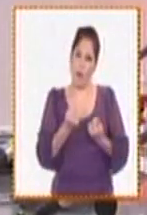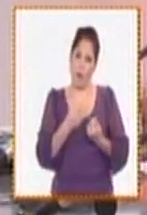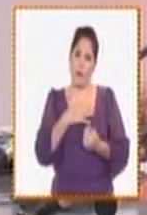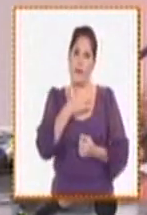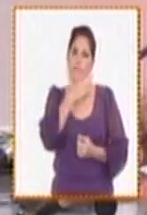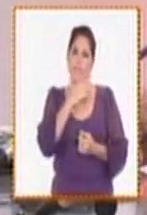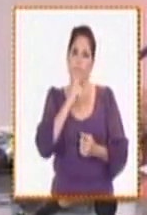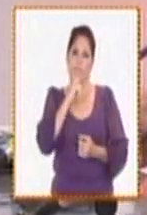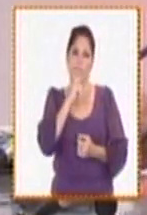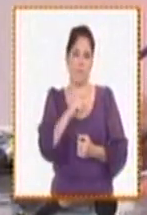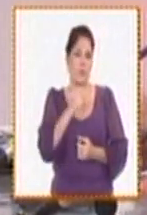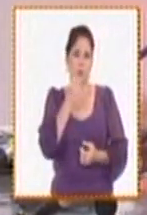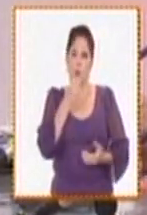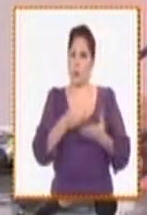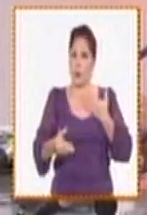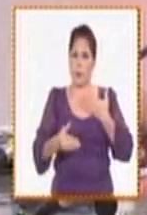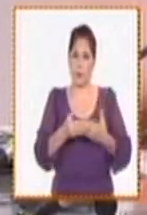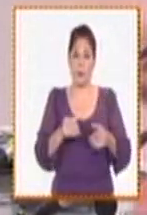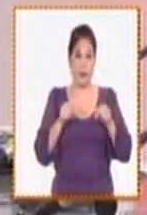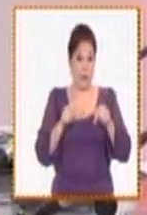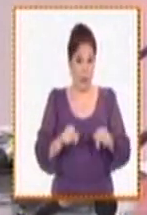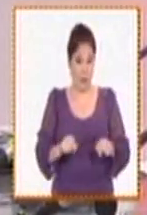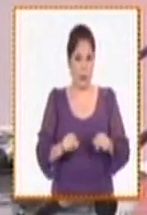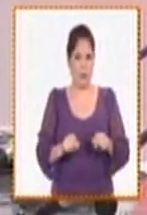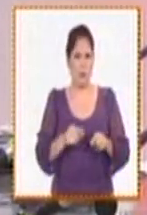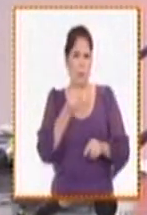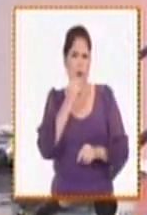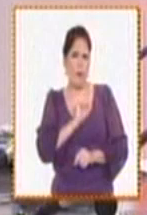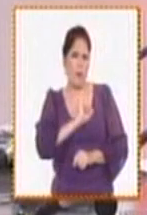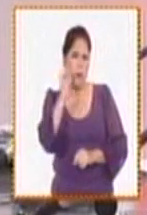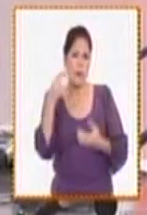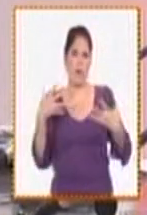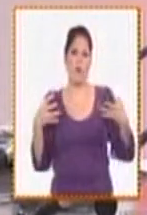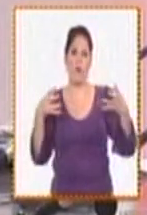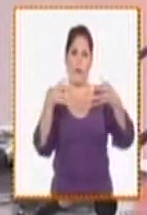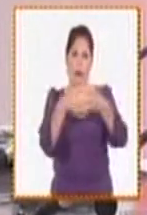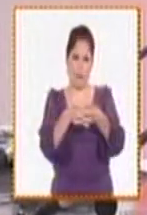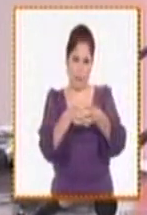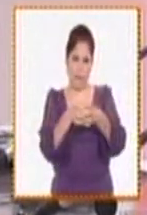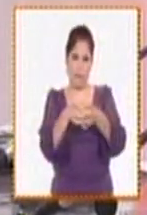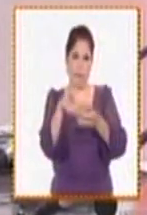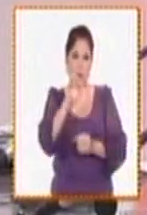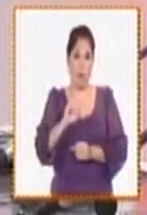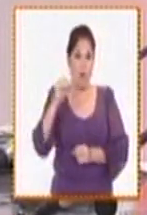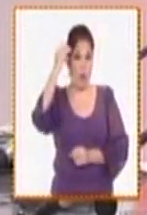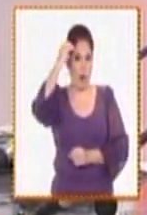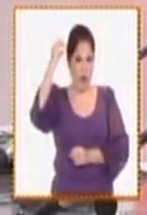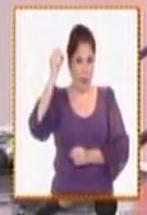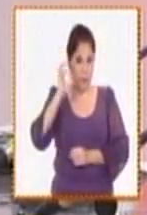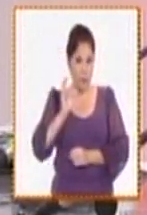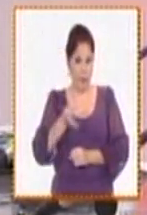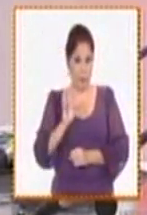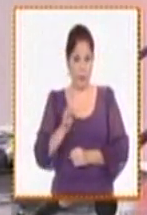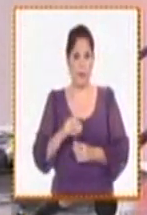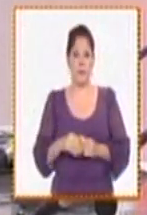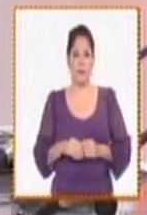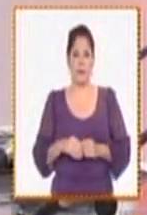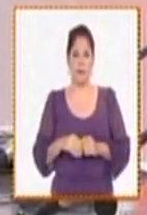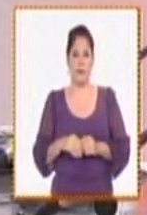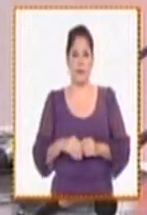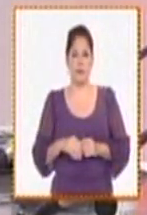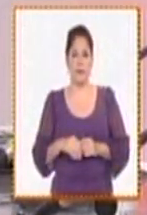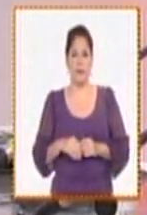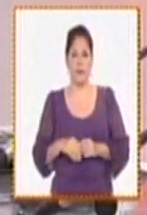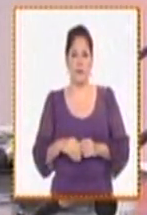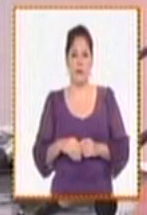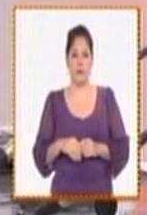estamos enfrentando. Eso solo es posible con la unidad en la que están los organismos de la Administración Central del Estado, pero también están nuestras organizaciones de